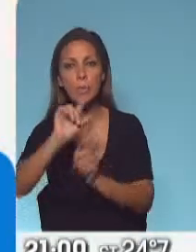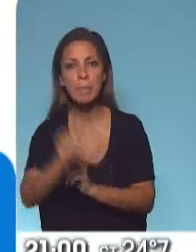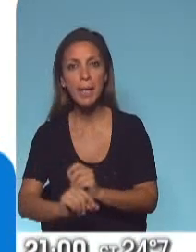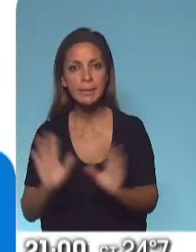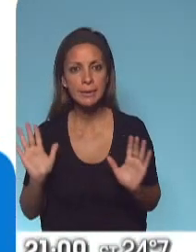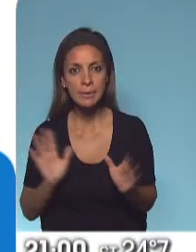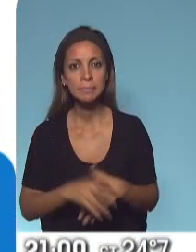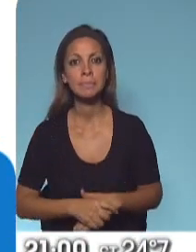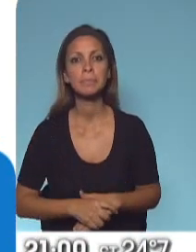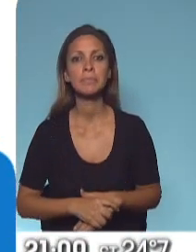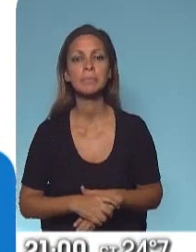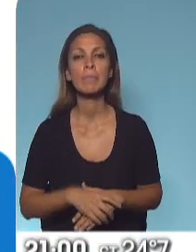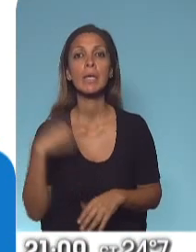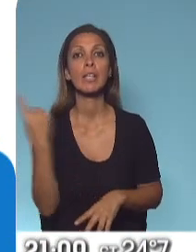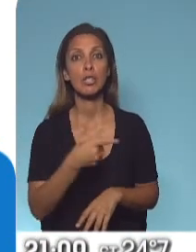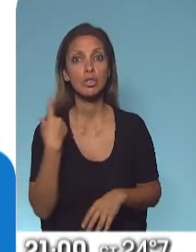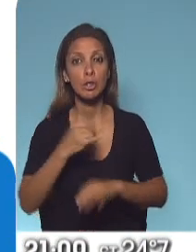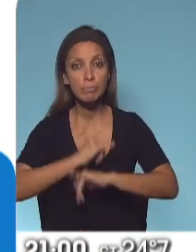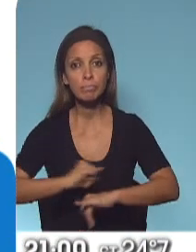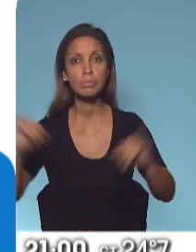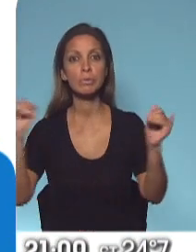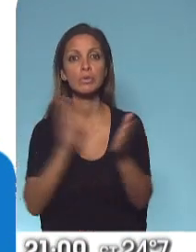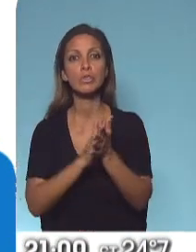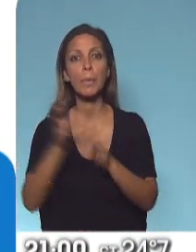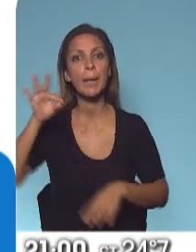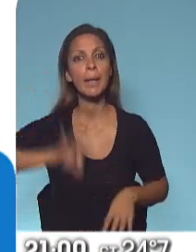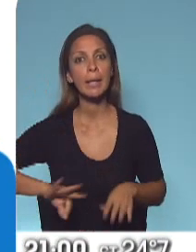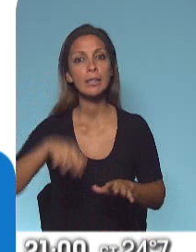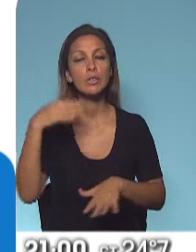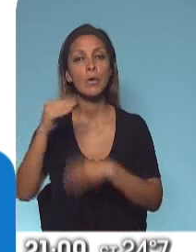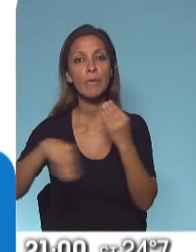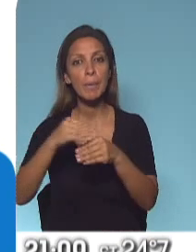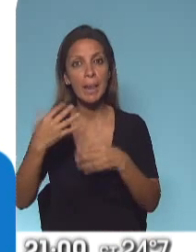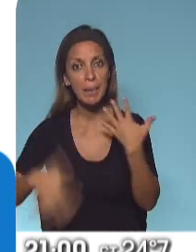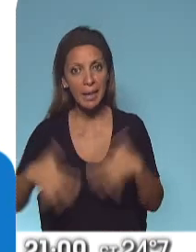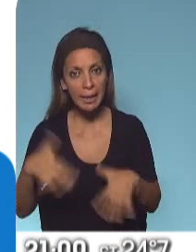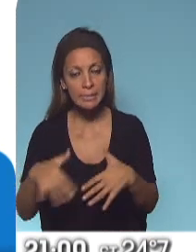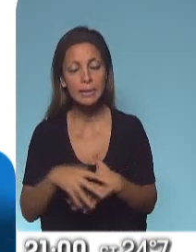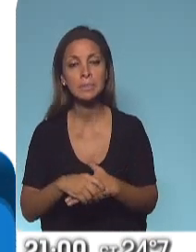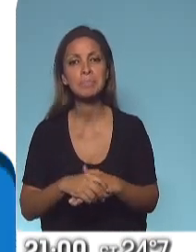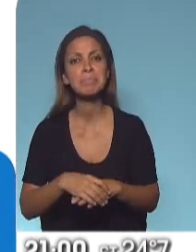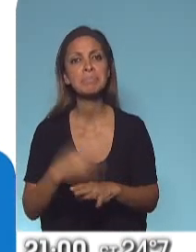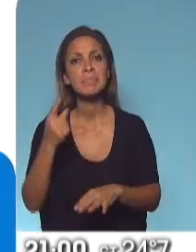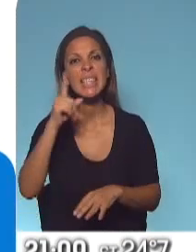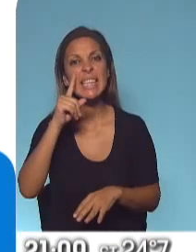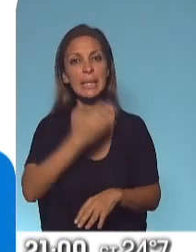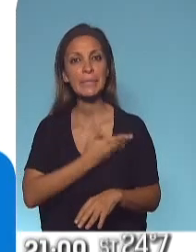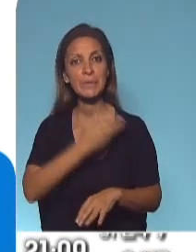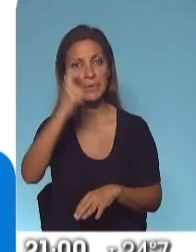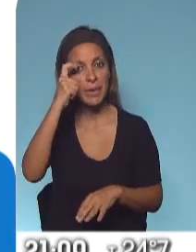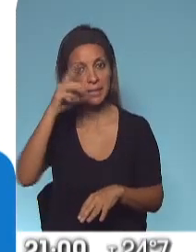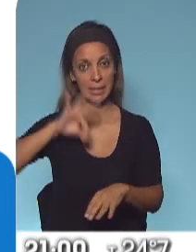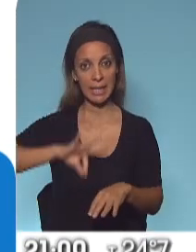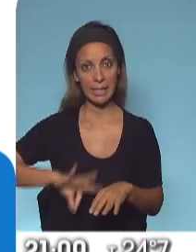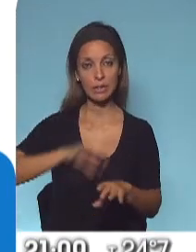llevan a cabo. Nosotros lanzamos el ingreso familiar de emergencia, el IFE. Lo que busca el IFE es llegar a ese segmento